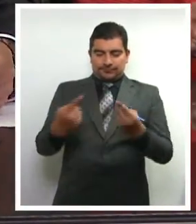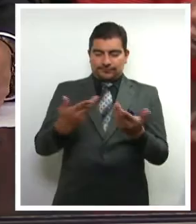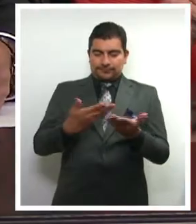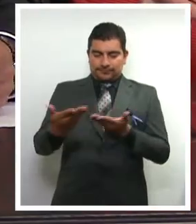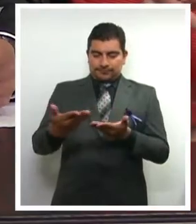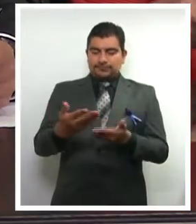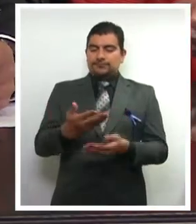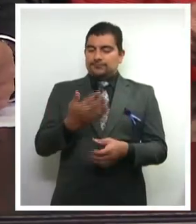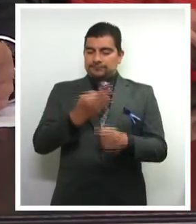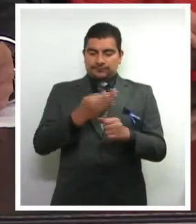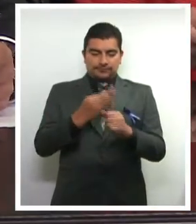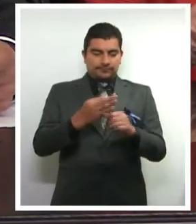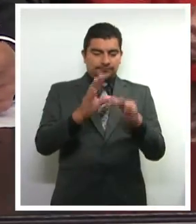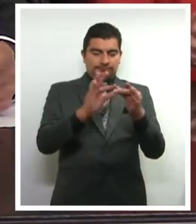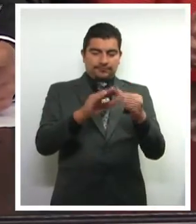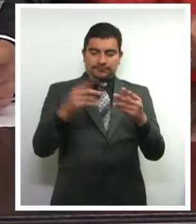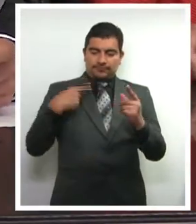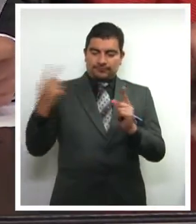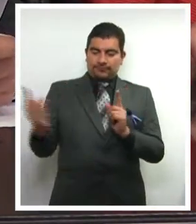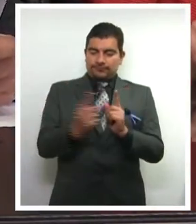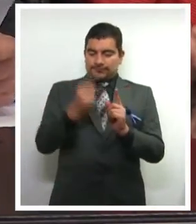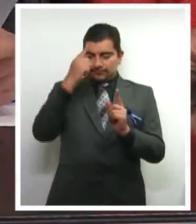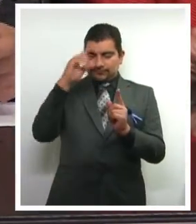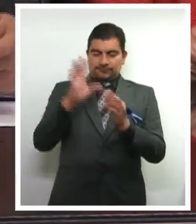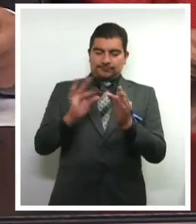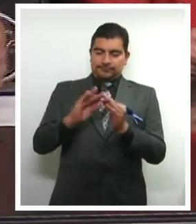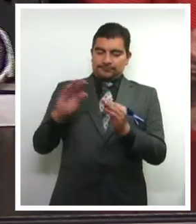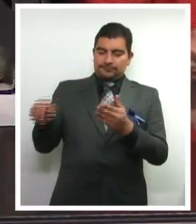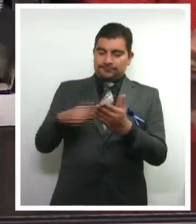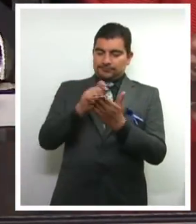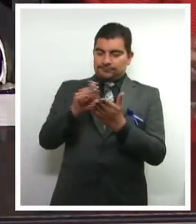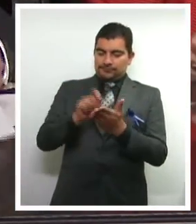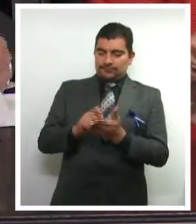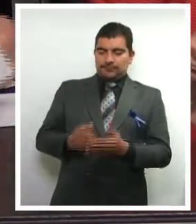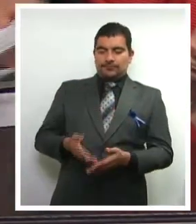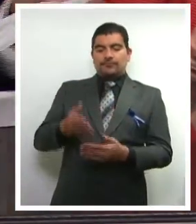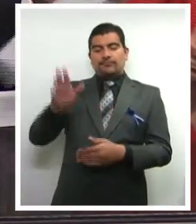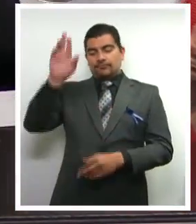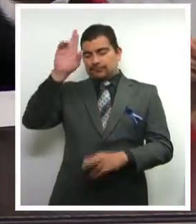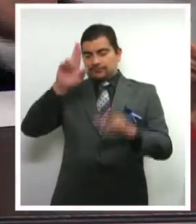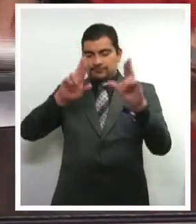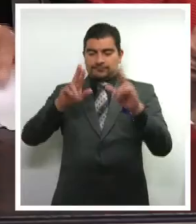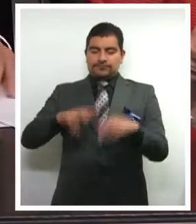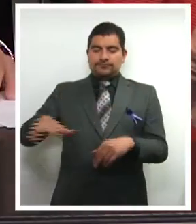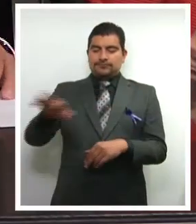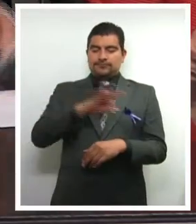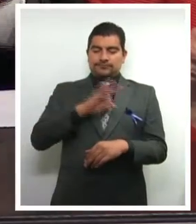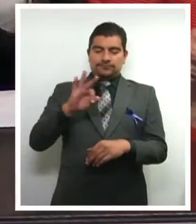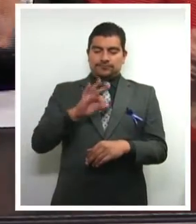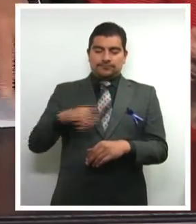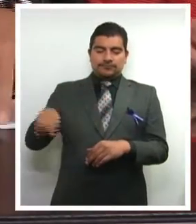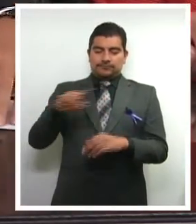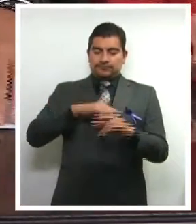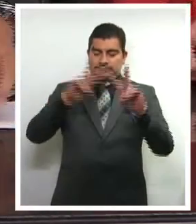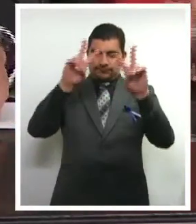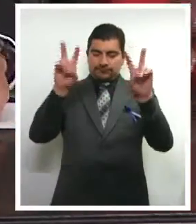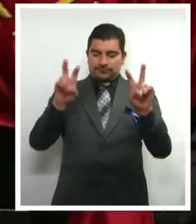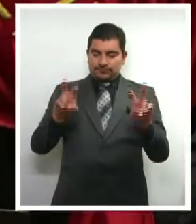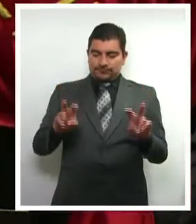No habiendo oradores inscritos, consulte la Secretaría de la Asamblea en votación económica si es de aprobarse el orden del